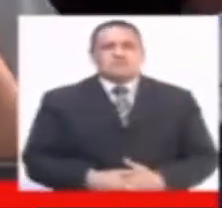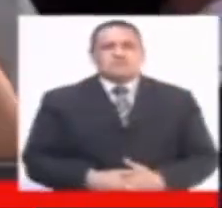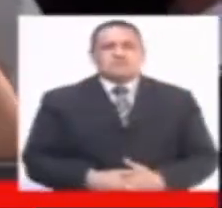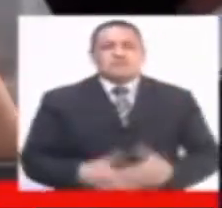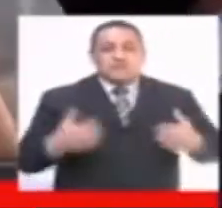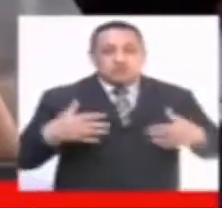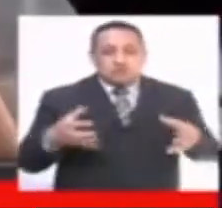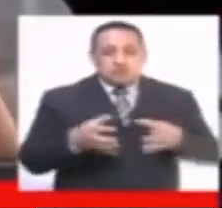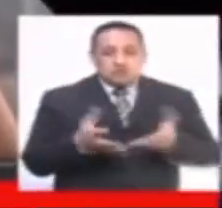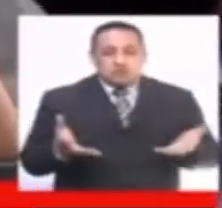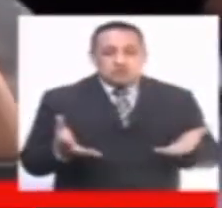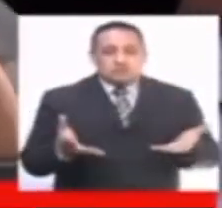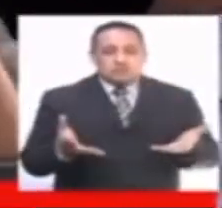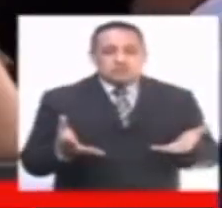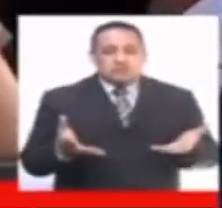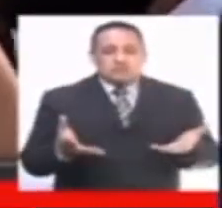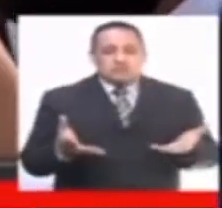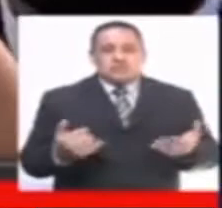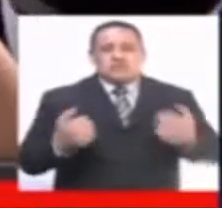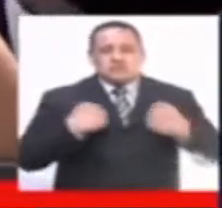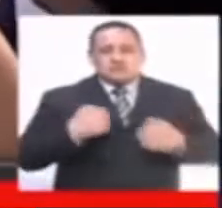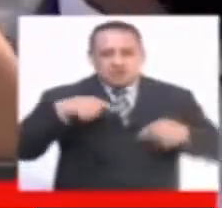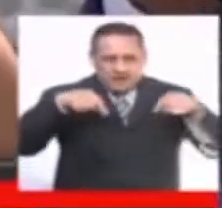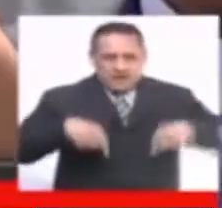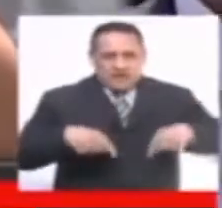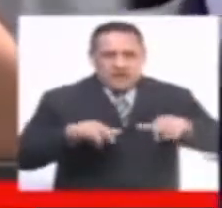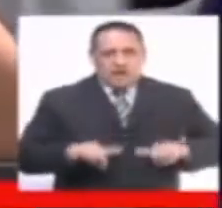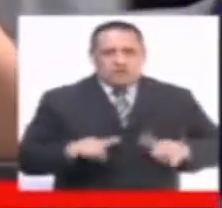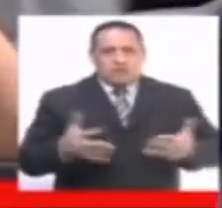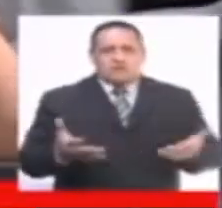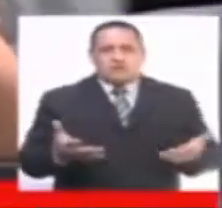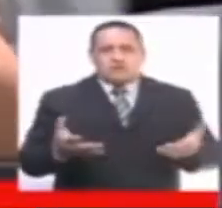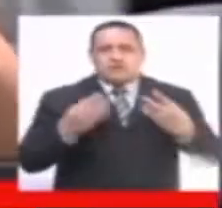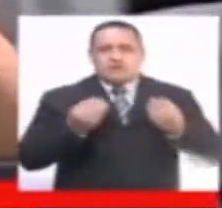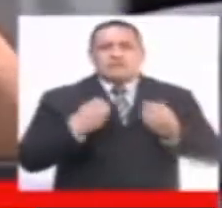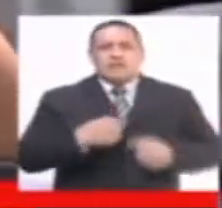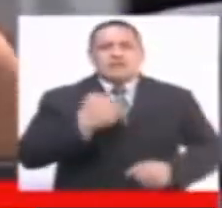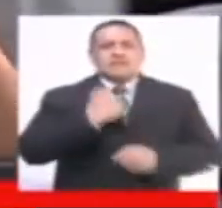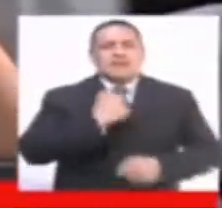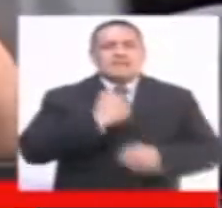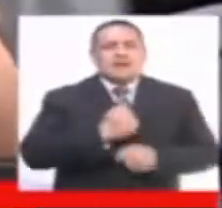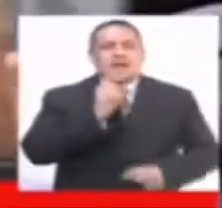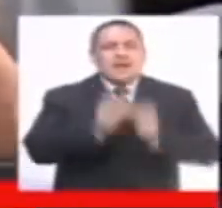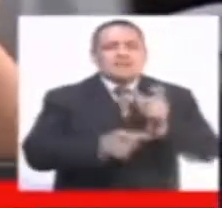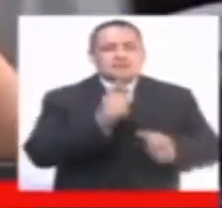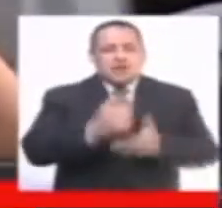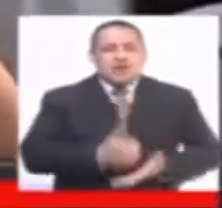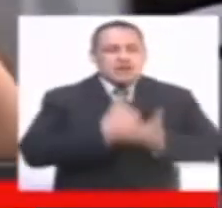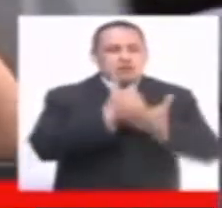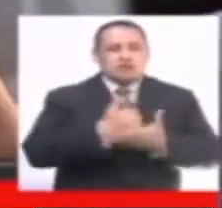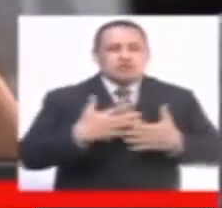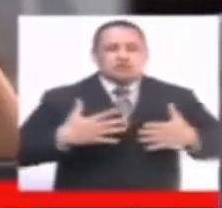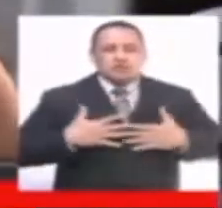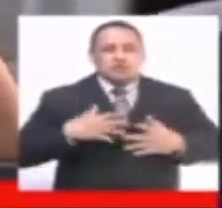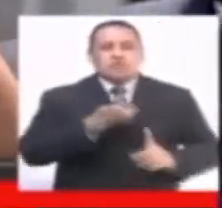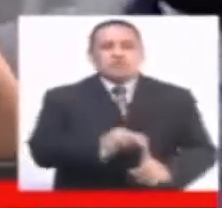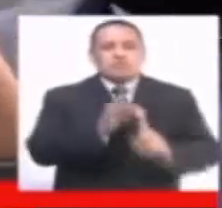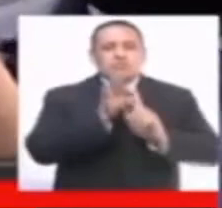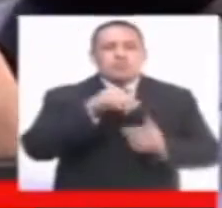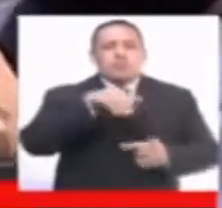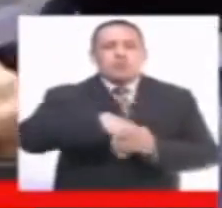Y nosotros estamos aquí para trabajar por la población, porque hemos sido elegidos por la